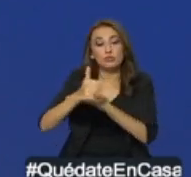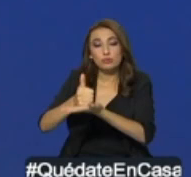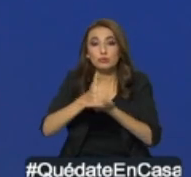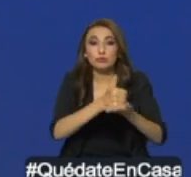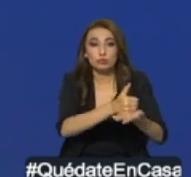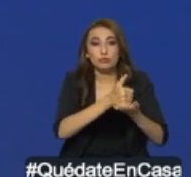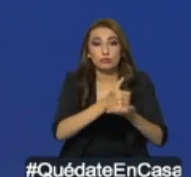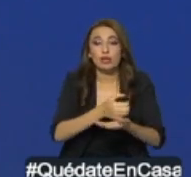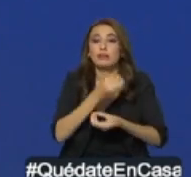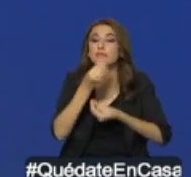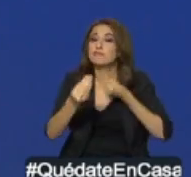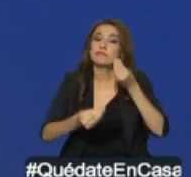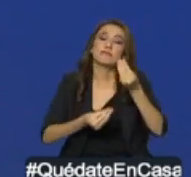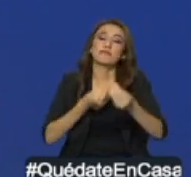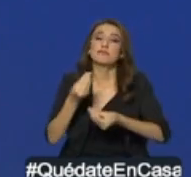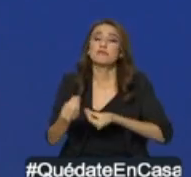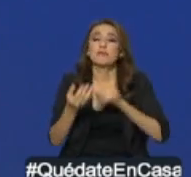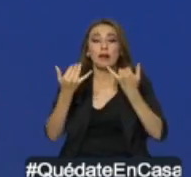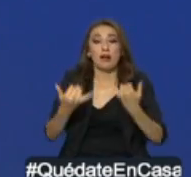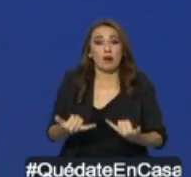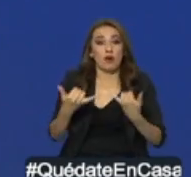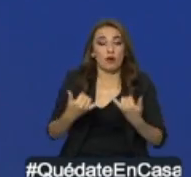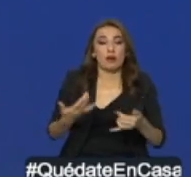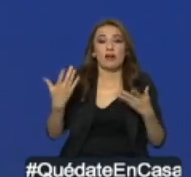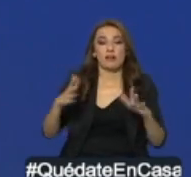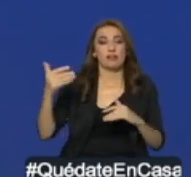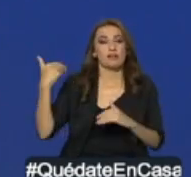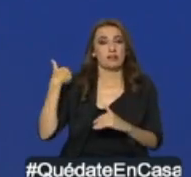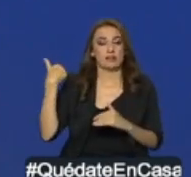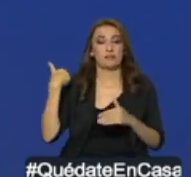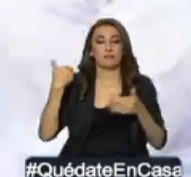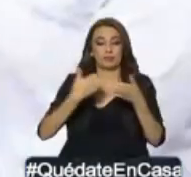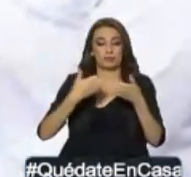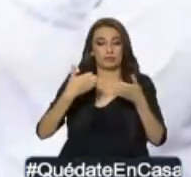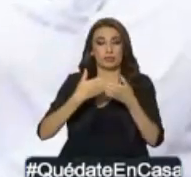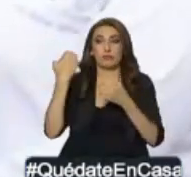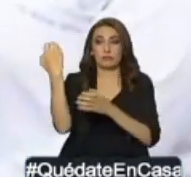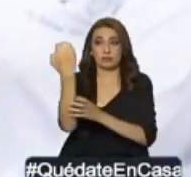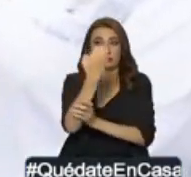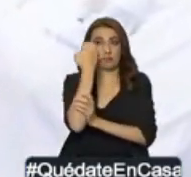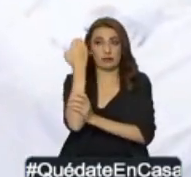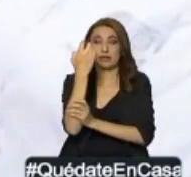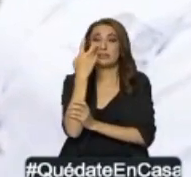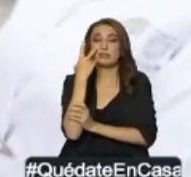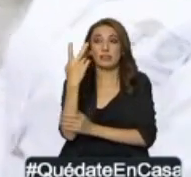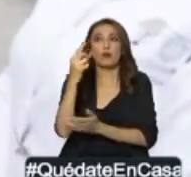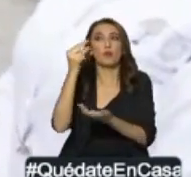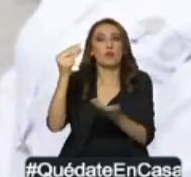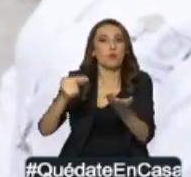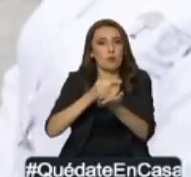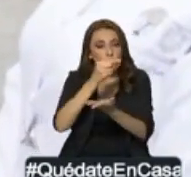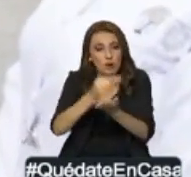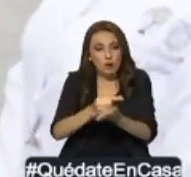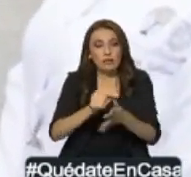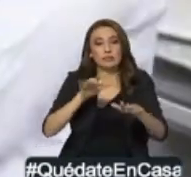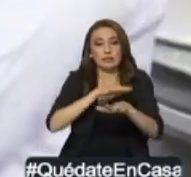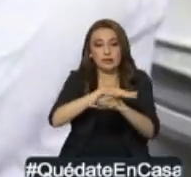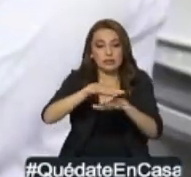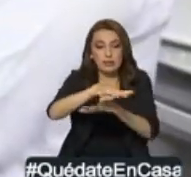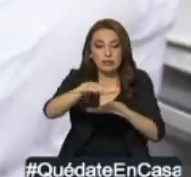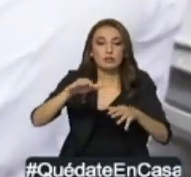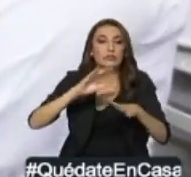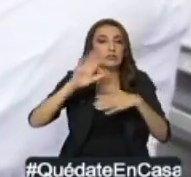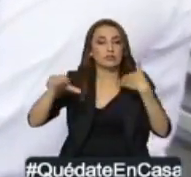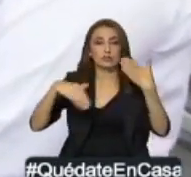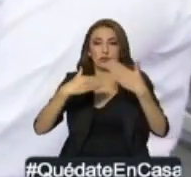internacional al momento contamos con los equipos indispensables para atender las emergencias de la provincia de guayas en los ríos y a nivel